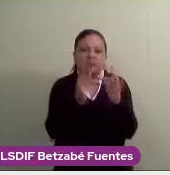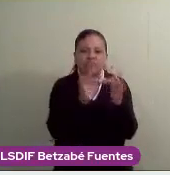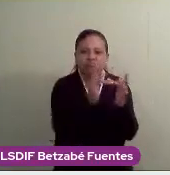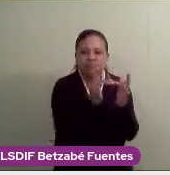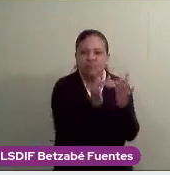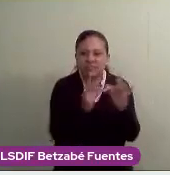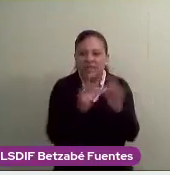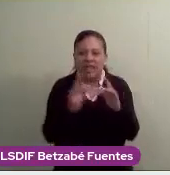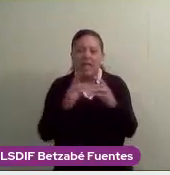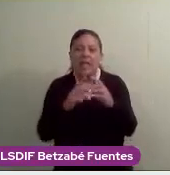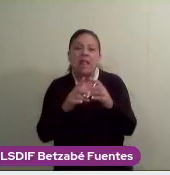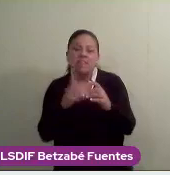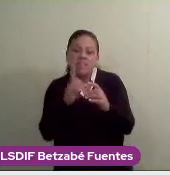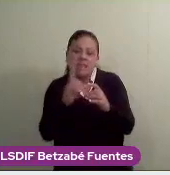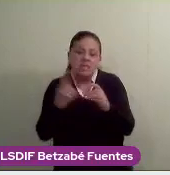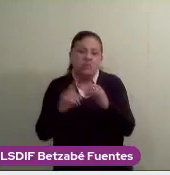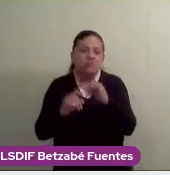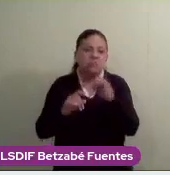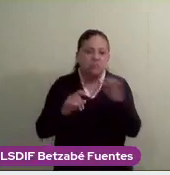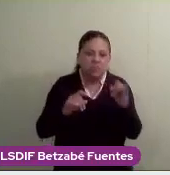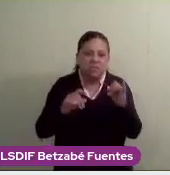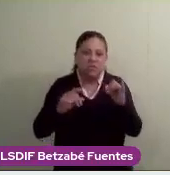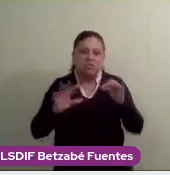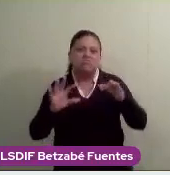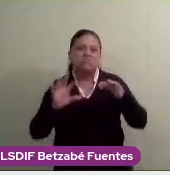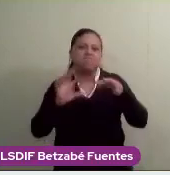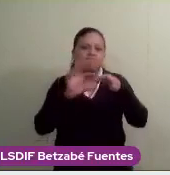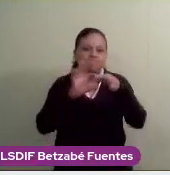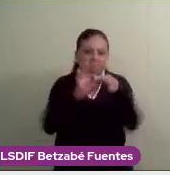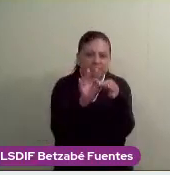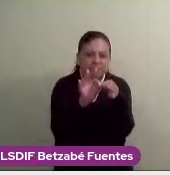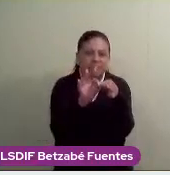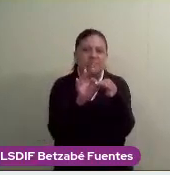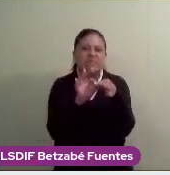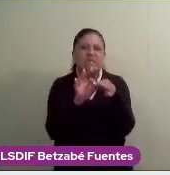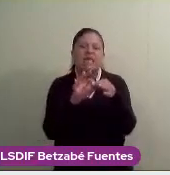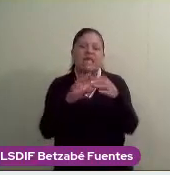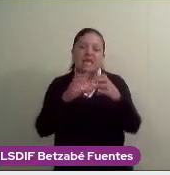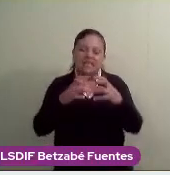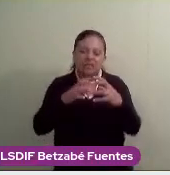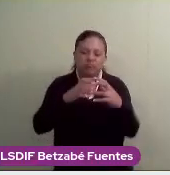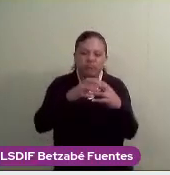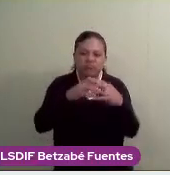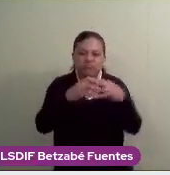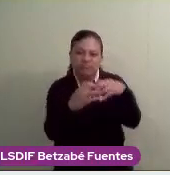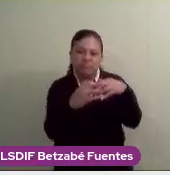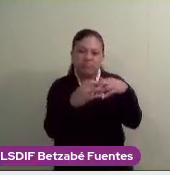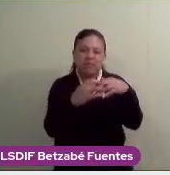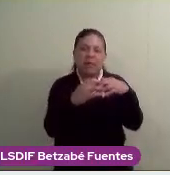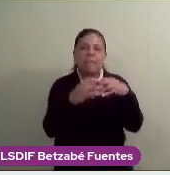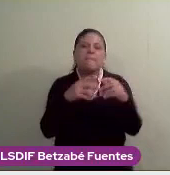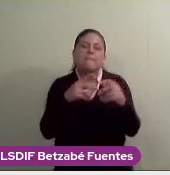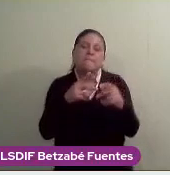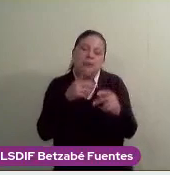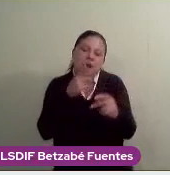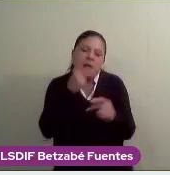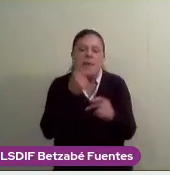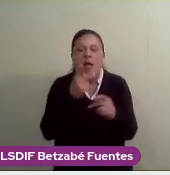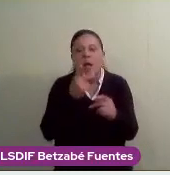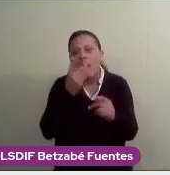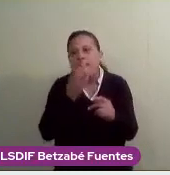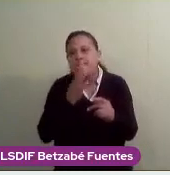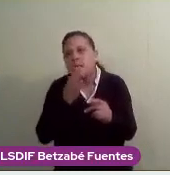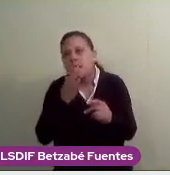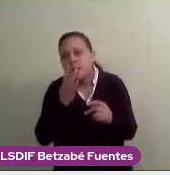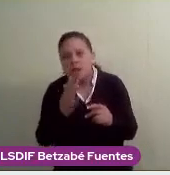hemisferio izquierdo, se interconectan con el cuerpo calloso, nos permite también esta posibilidad del habla, de la capacidad